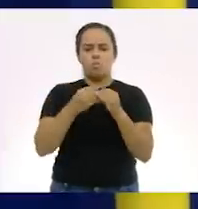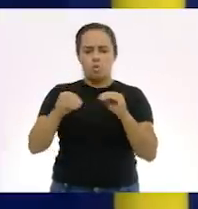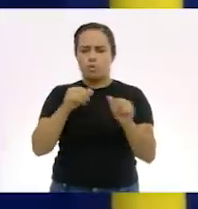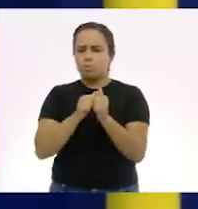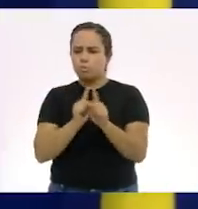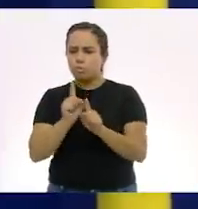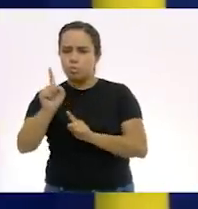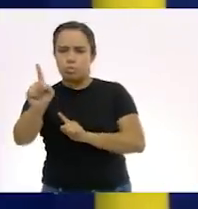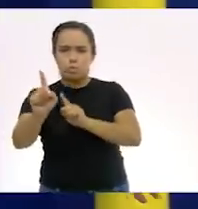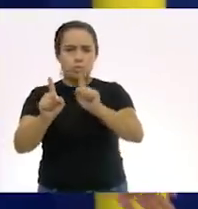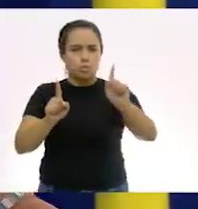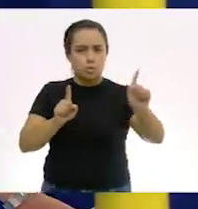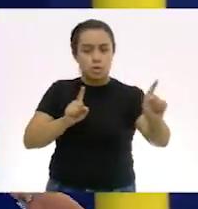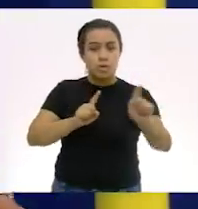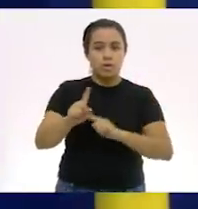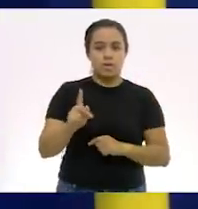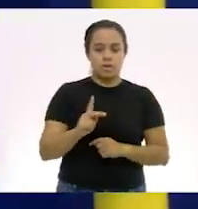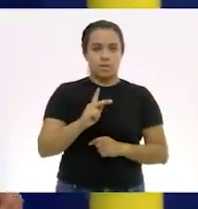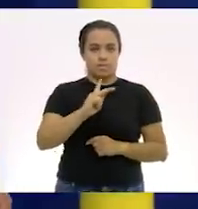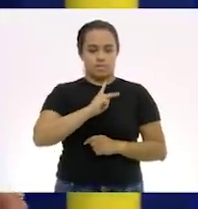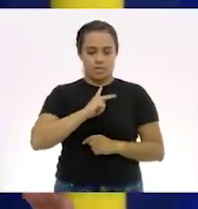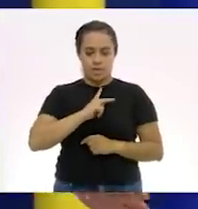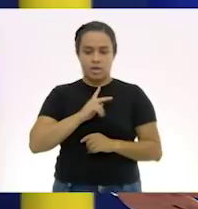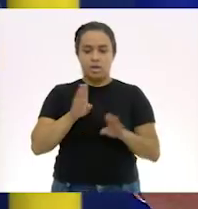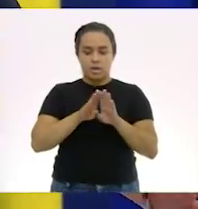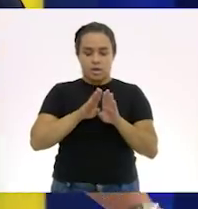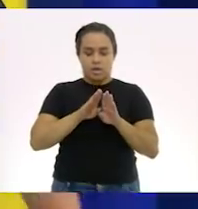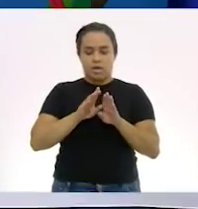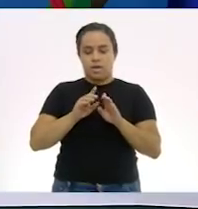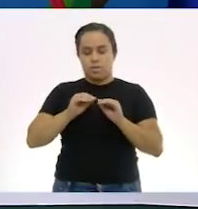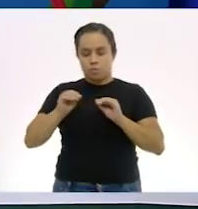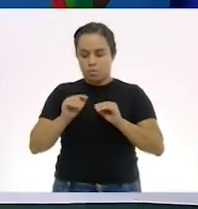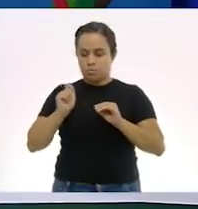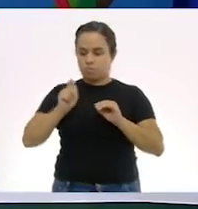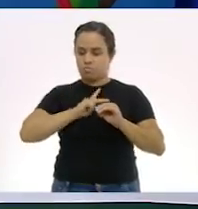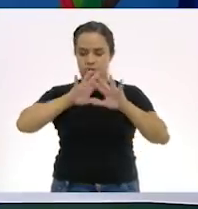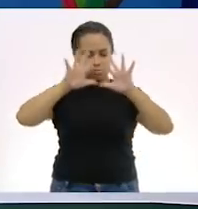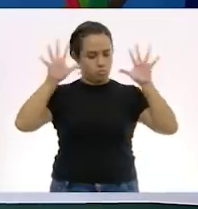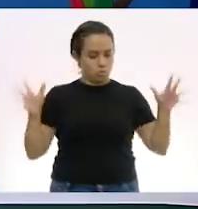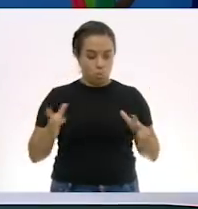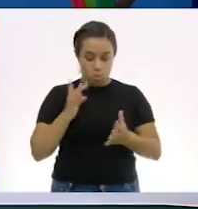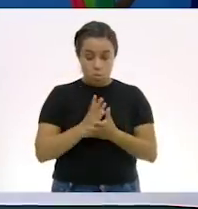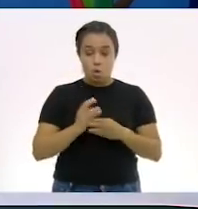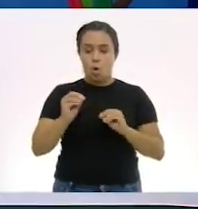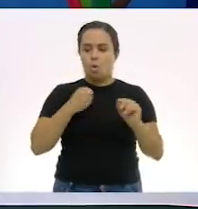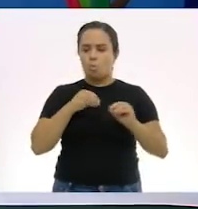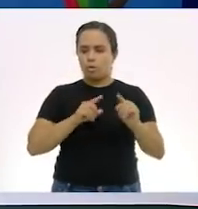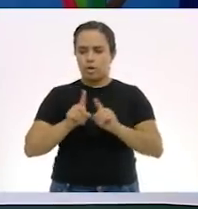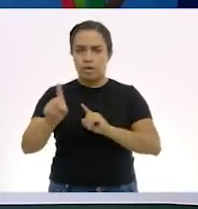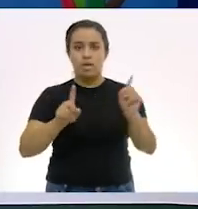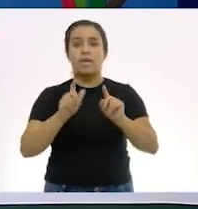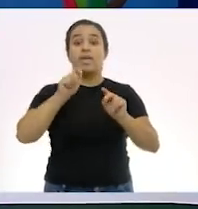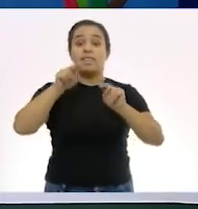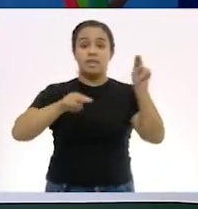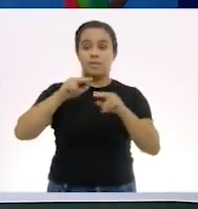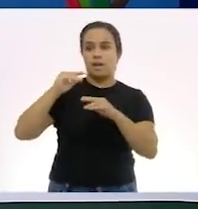se vea que está en el... que está brincando de un charco a otro. A ver, lo vemos. Ok, ¿cómo le hacen? Como...